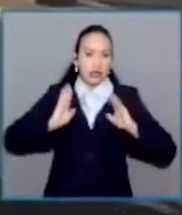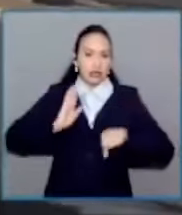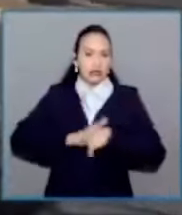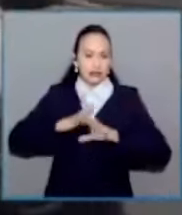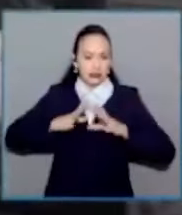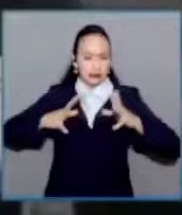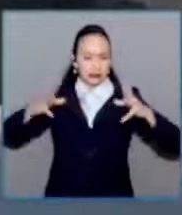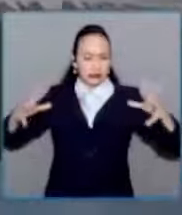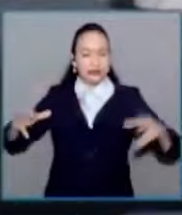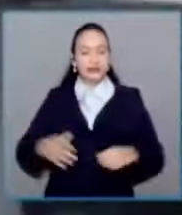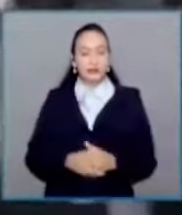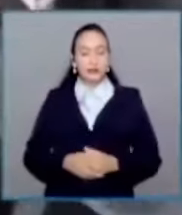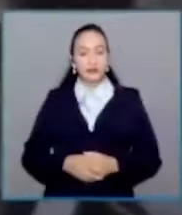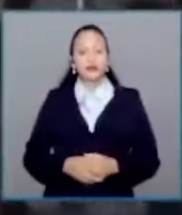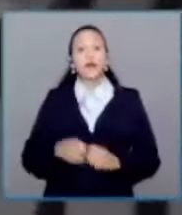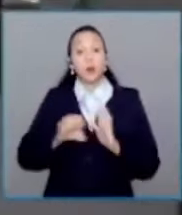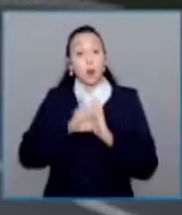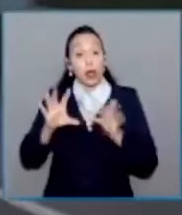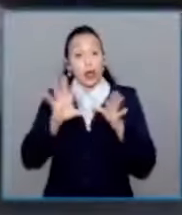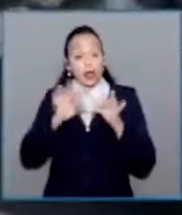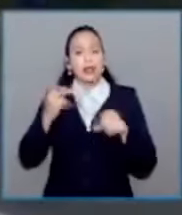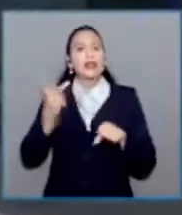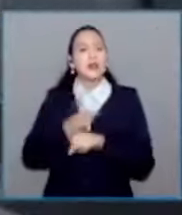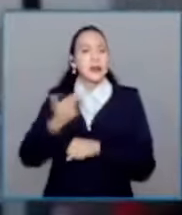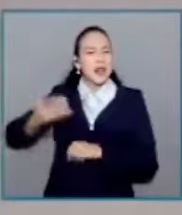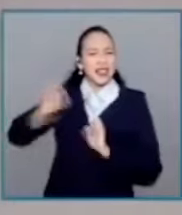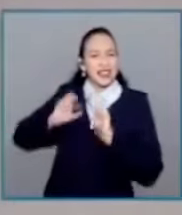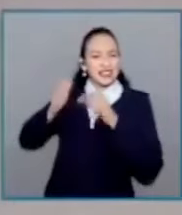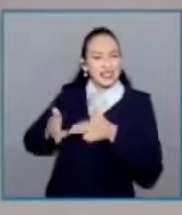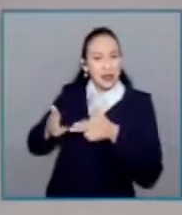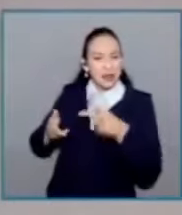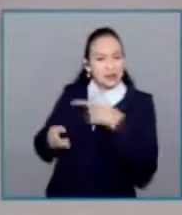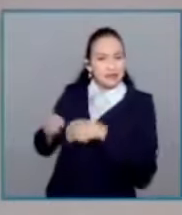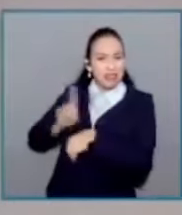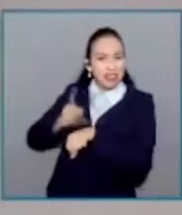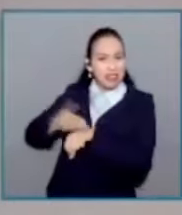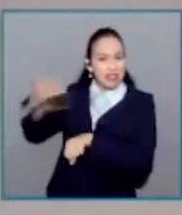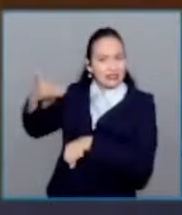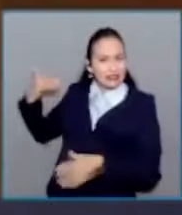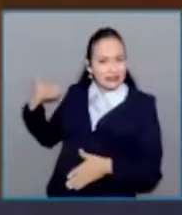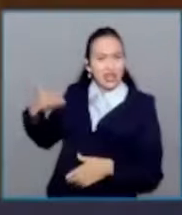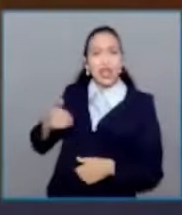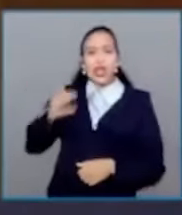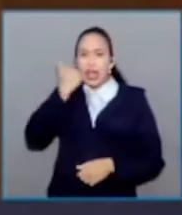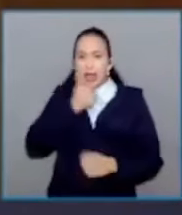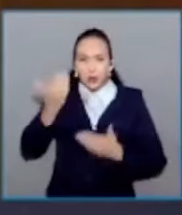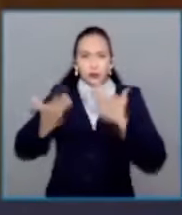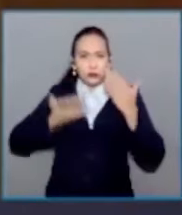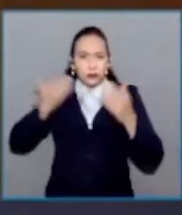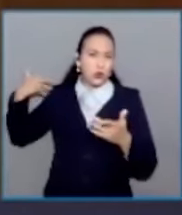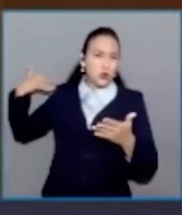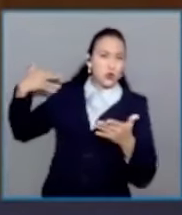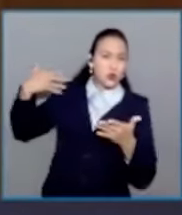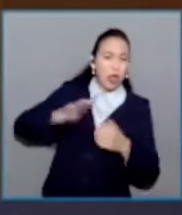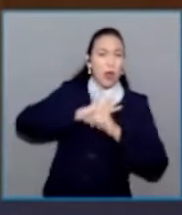apestosos guachos los criminales guachos y Parece ser que no se puede hacer absolutamente nada por remediar